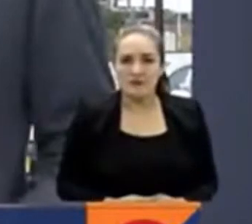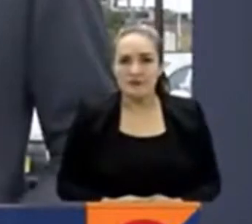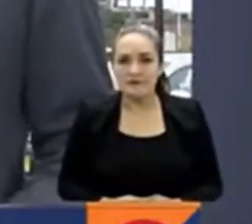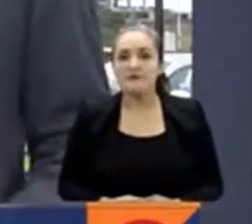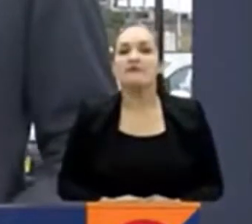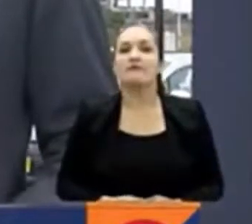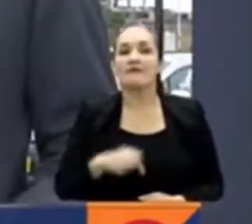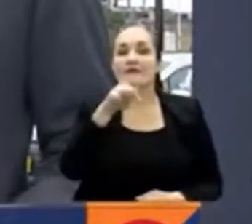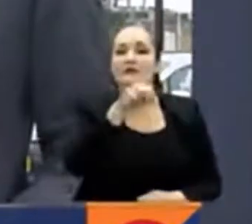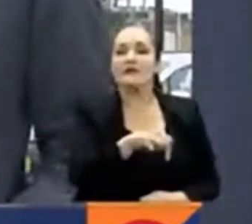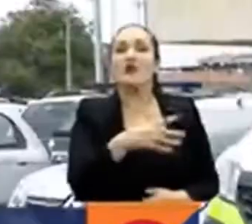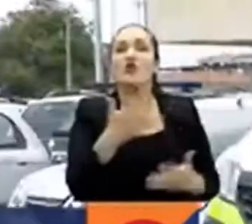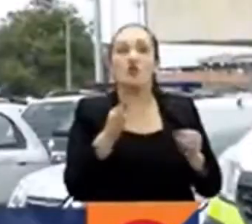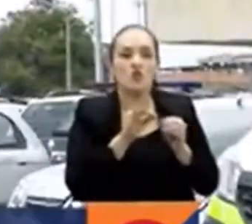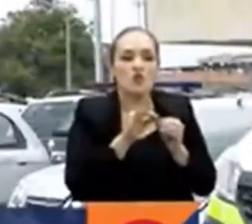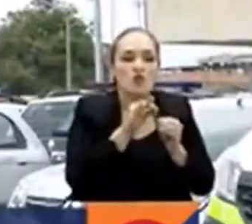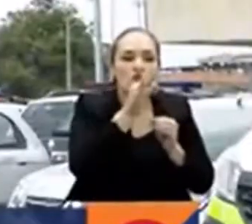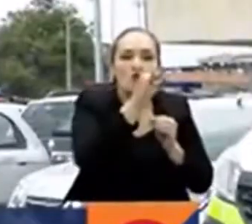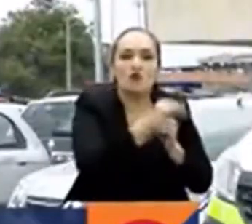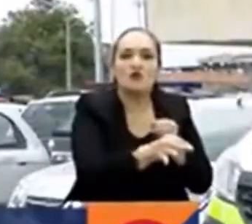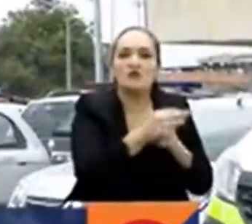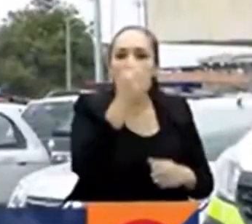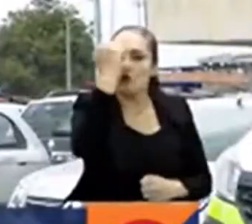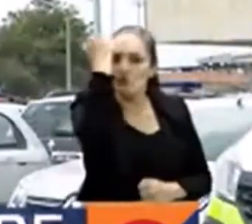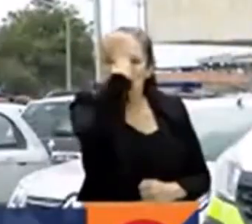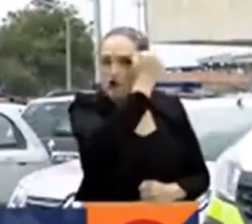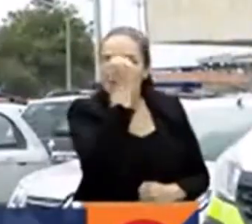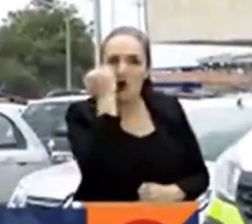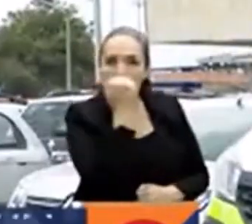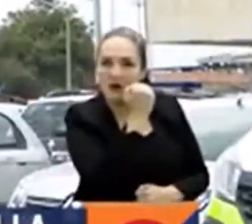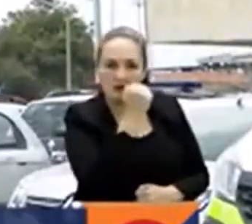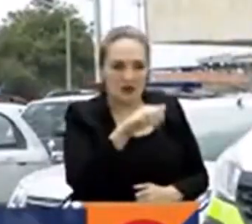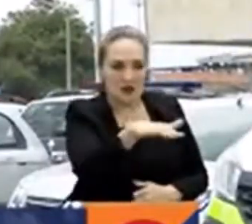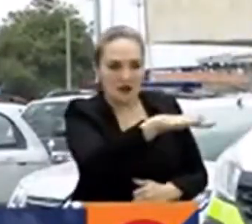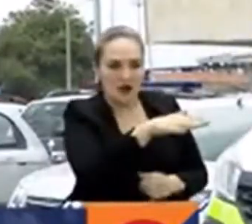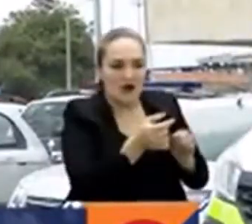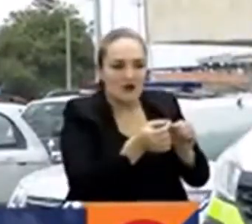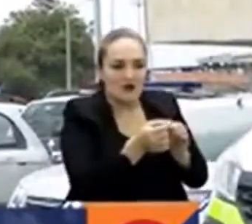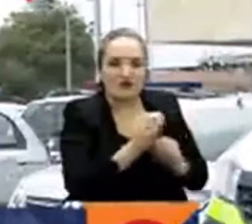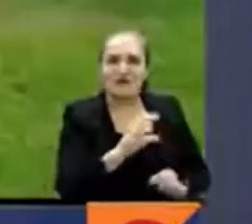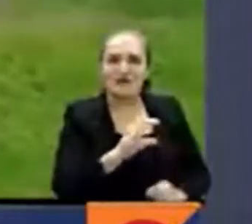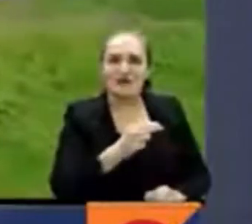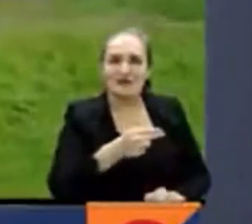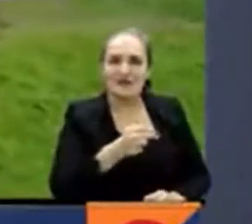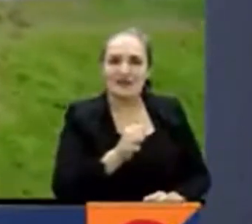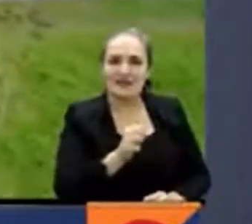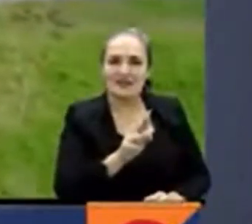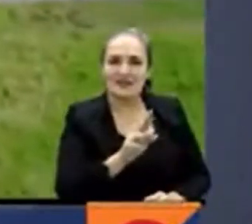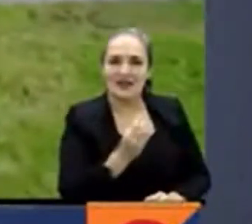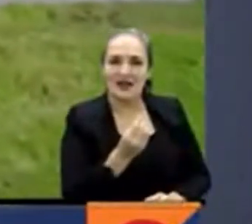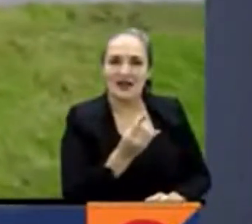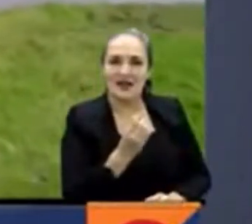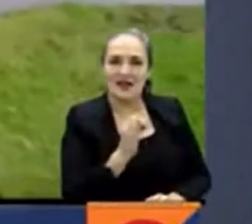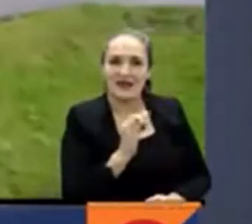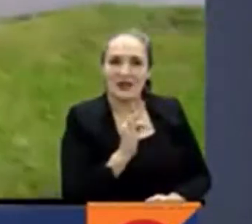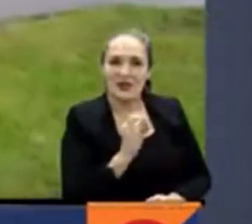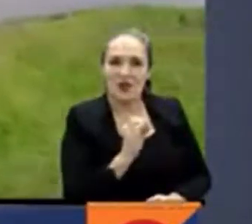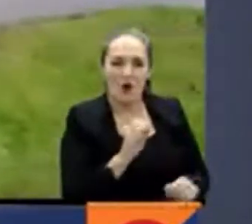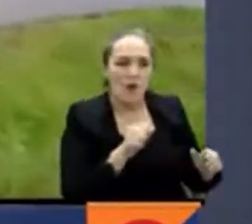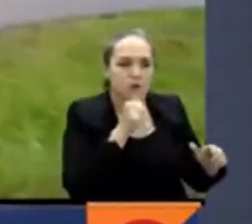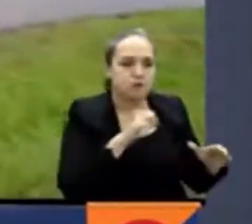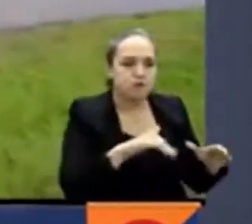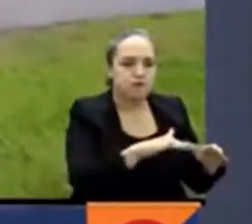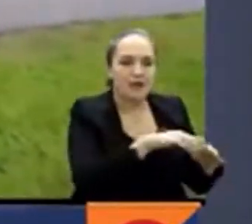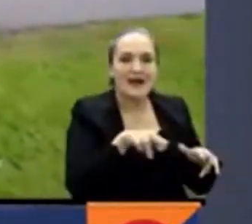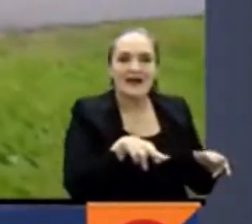Esto fue en el municipio de Soacha, en el corregimiento número 1, sector del Charquito, al lado del río Bogotá. Al parecer este hombre